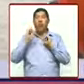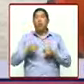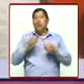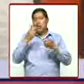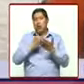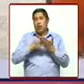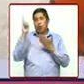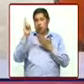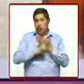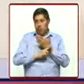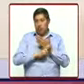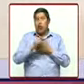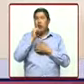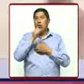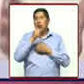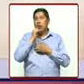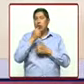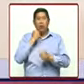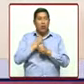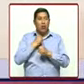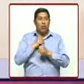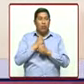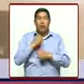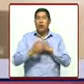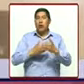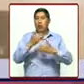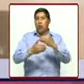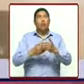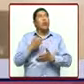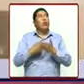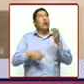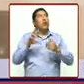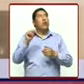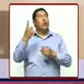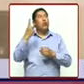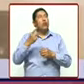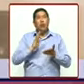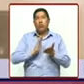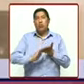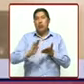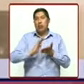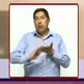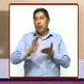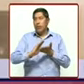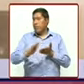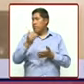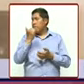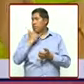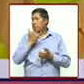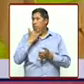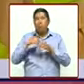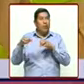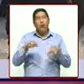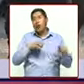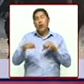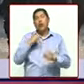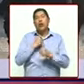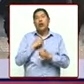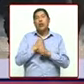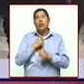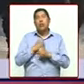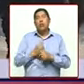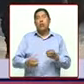poder planificar día a día los trabajos a seguir. Que no solamente nos va a permitir realizar un trabajo